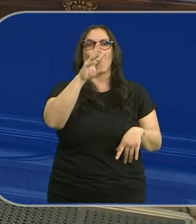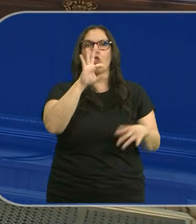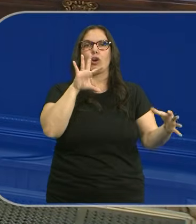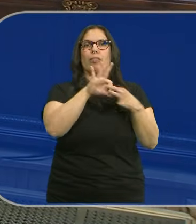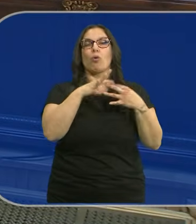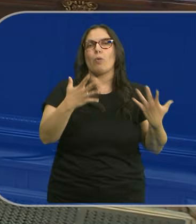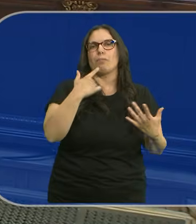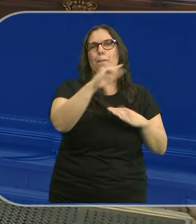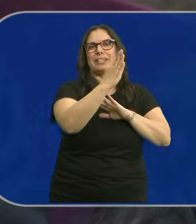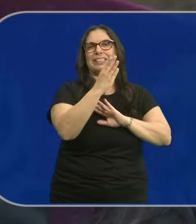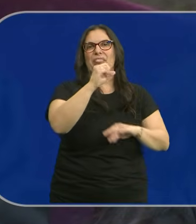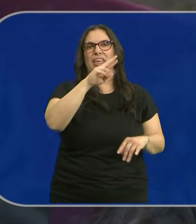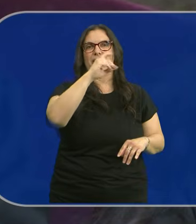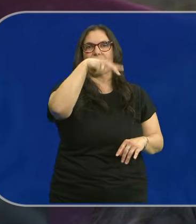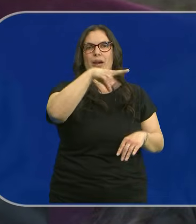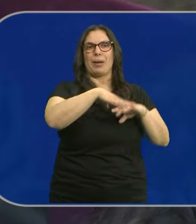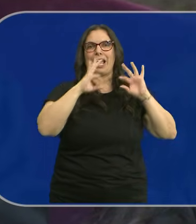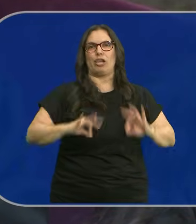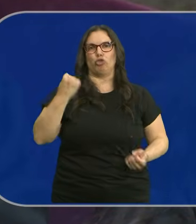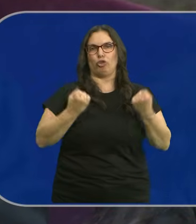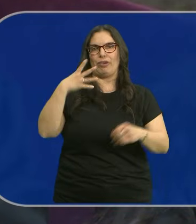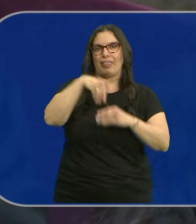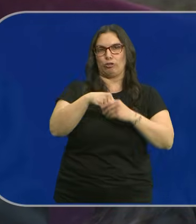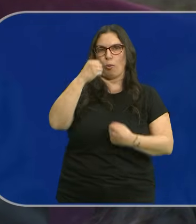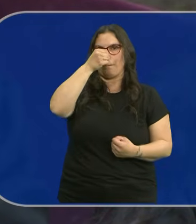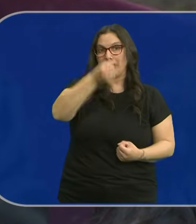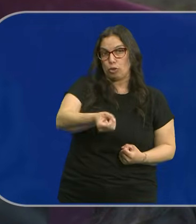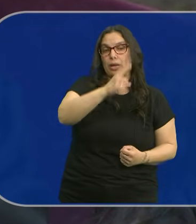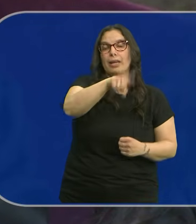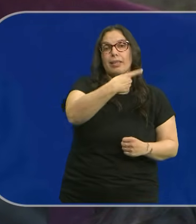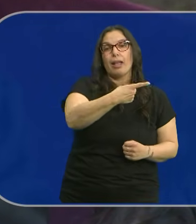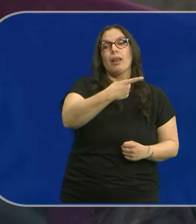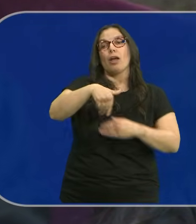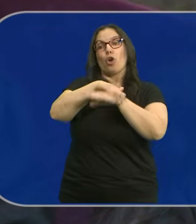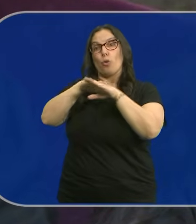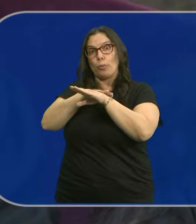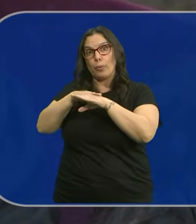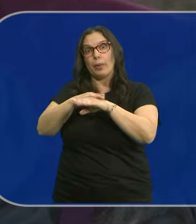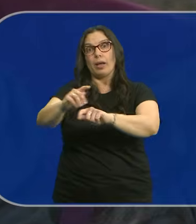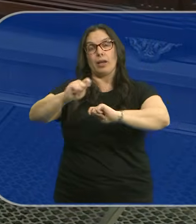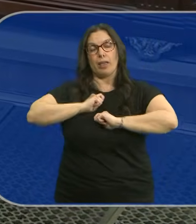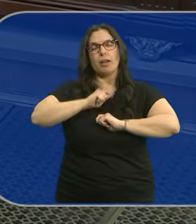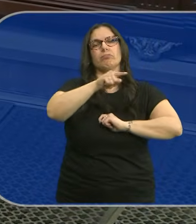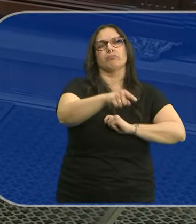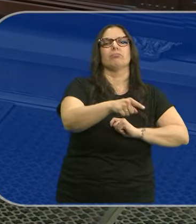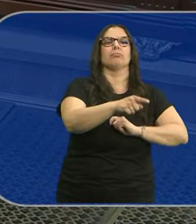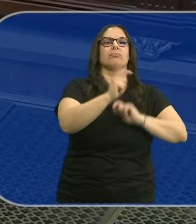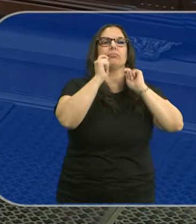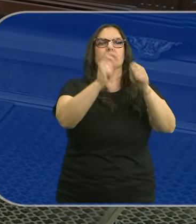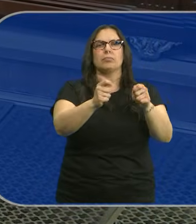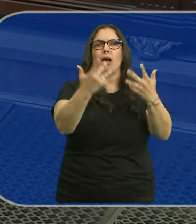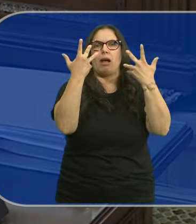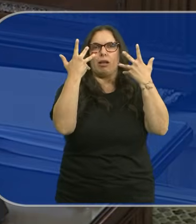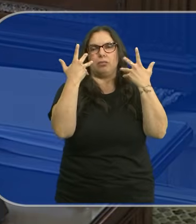se lo presentó Santos Cerdán para que fuera su chofer en el PSOE y que le ascendió a asesor en el gabinete cuando llegó al ministerio. En agradecimiento a todo